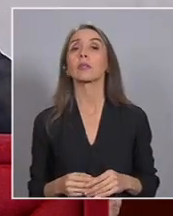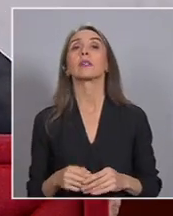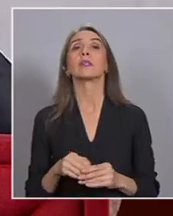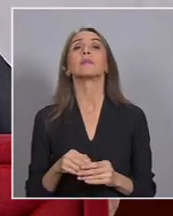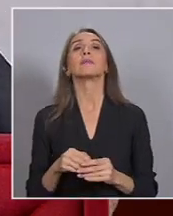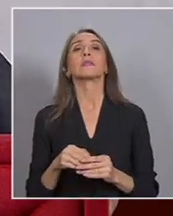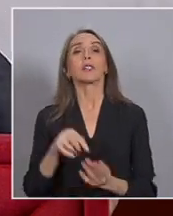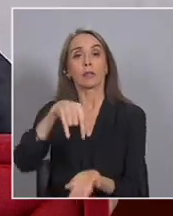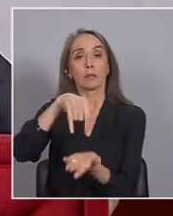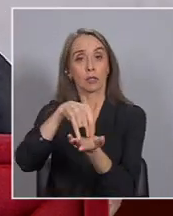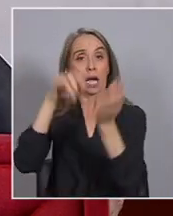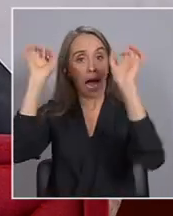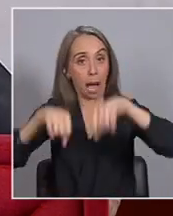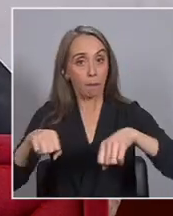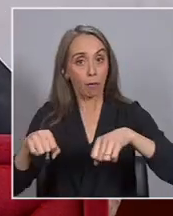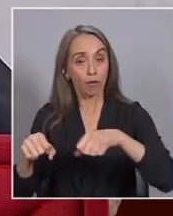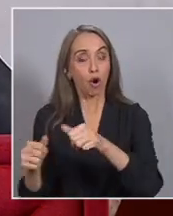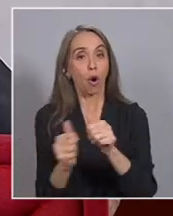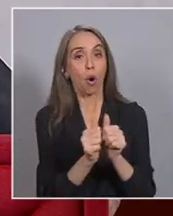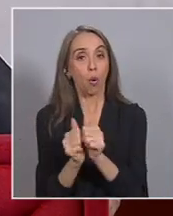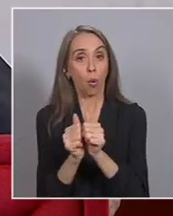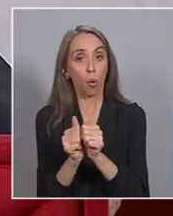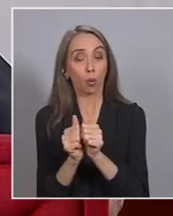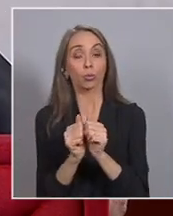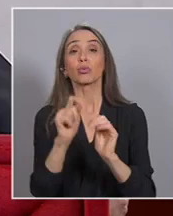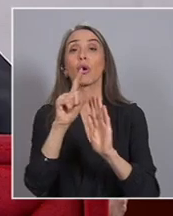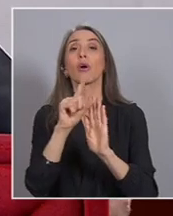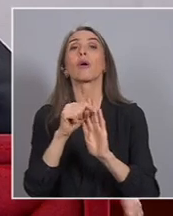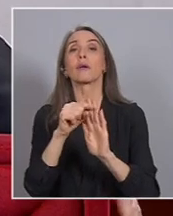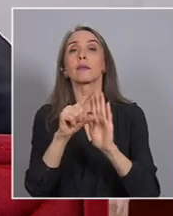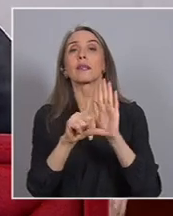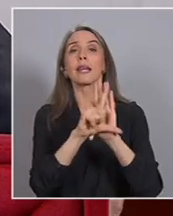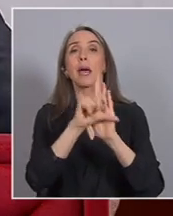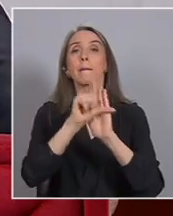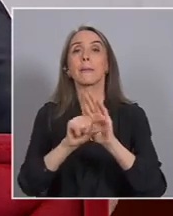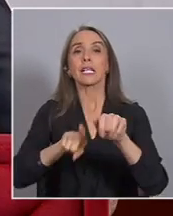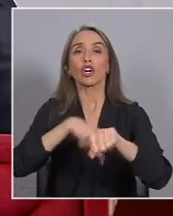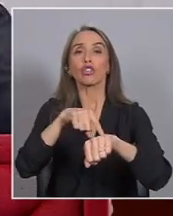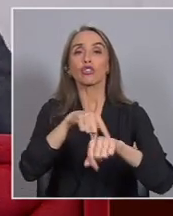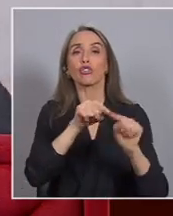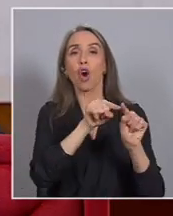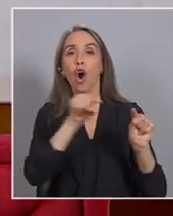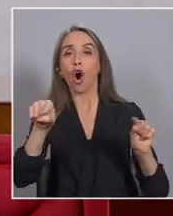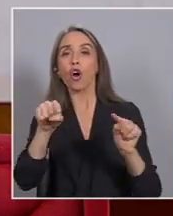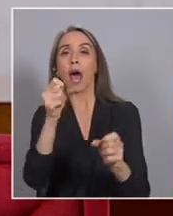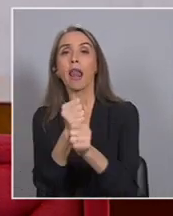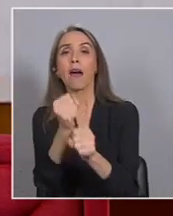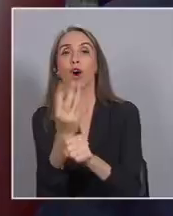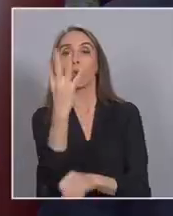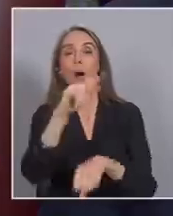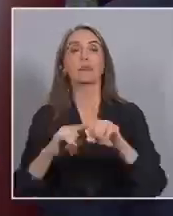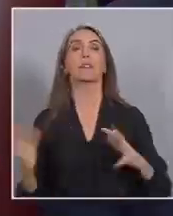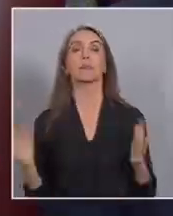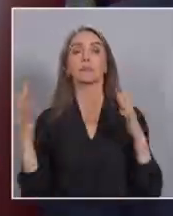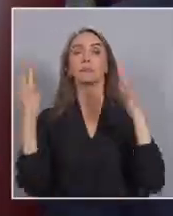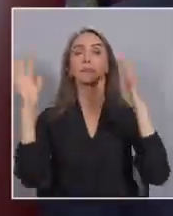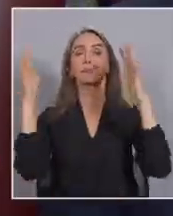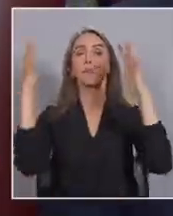Aprobamos en conjunto la reducción de la jornada laboral a 40 horas. Y